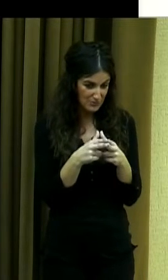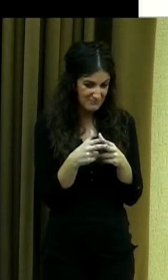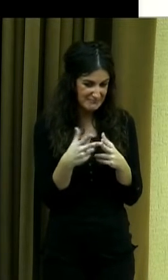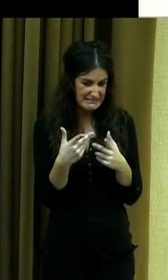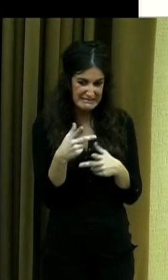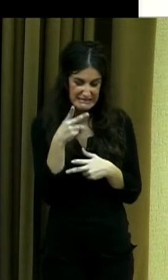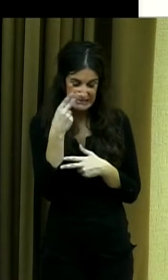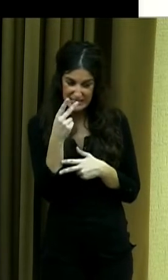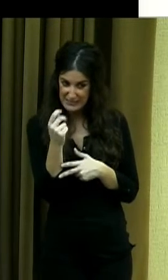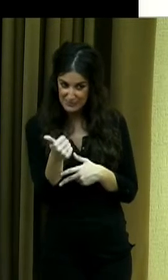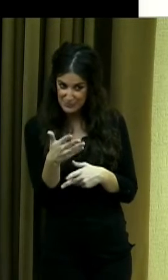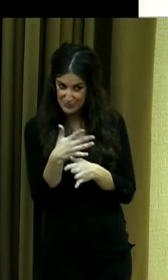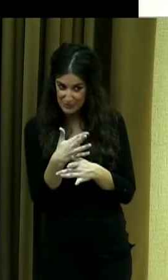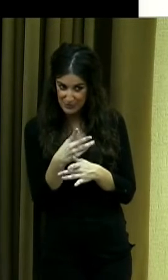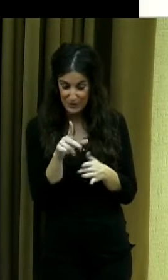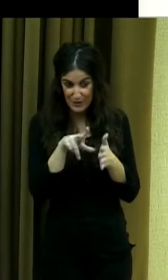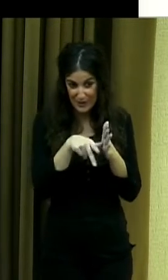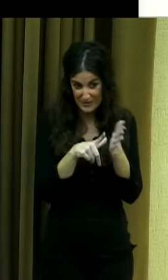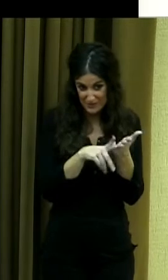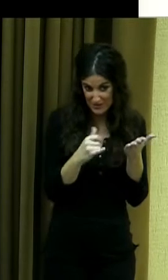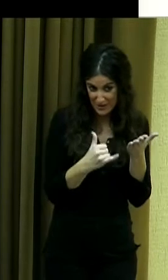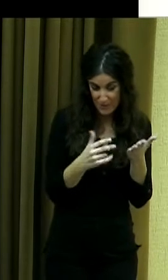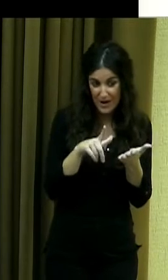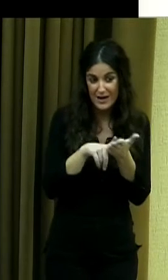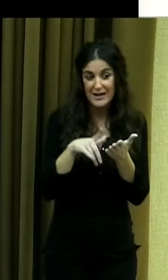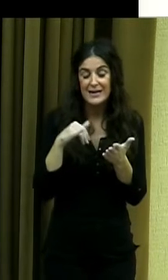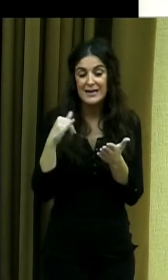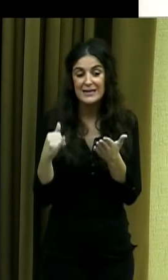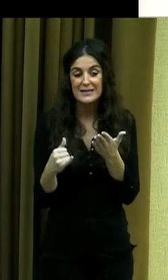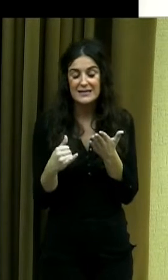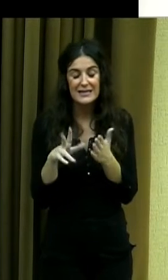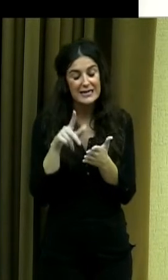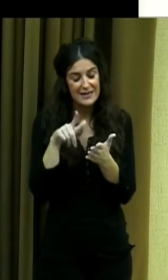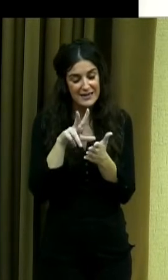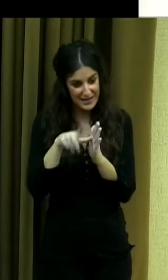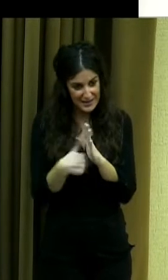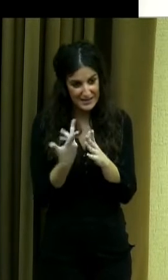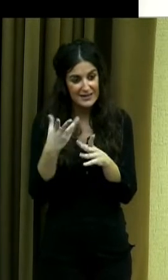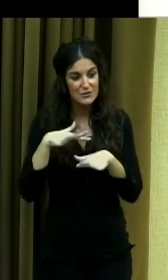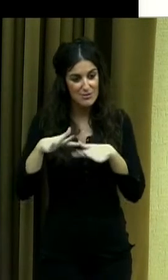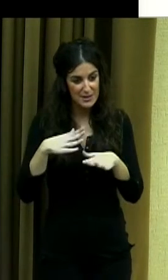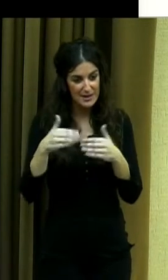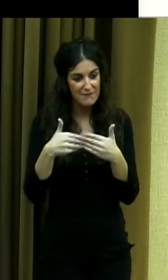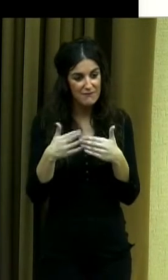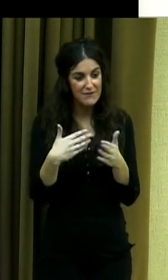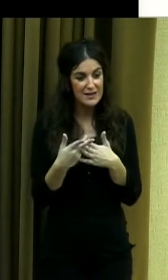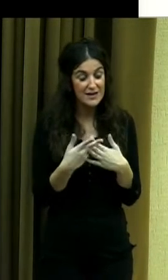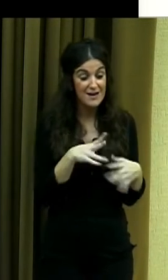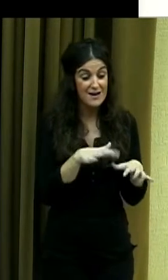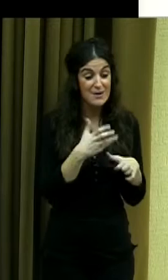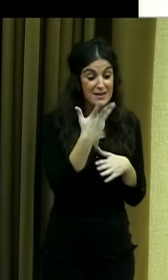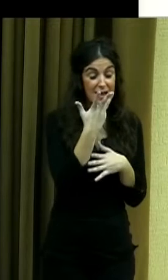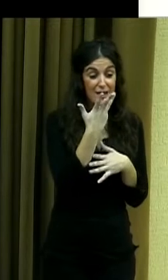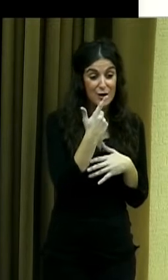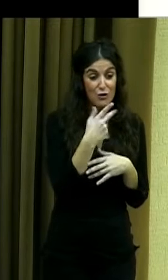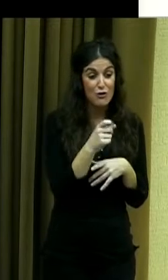juego, retraso en el lenguaje, retraso en la motricidad fina adaptativa, dificultades para el aprendizaje de los colores, números,